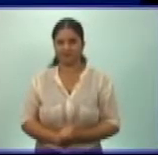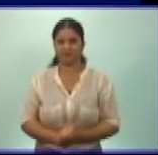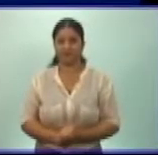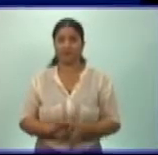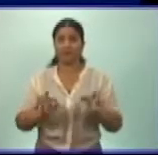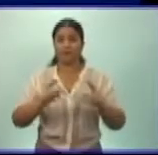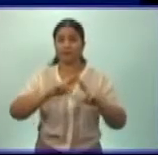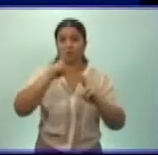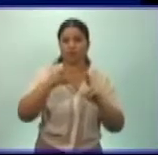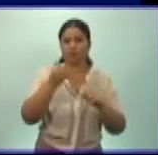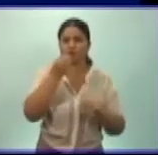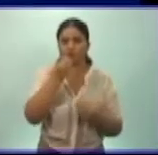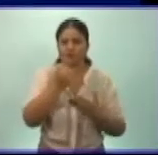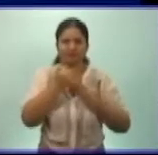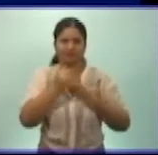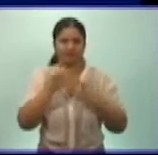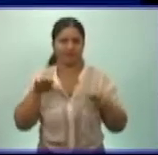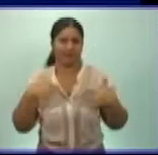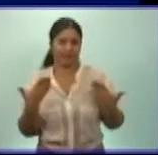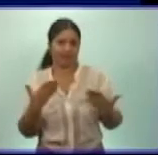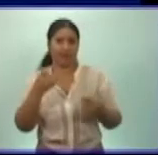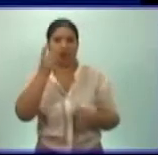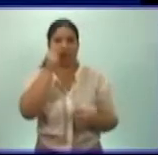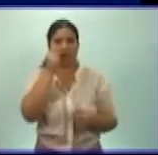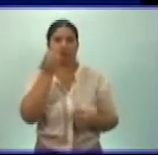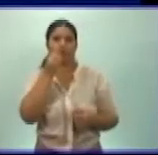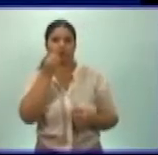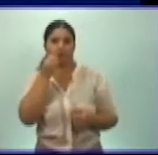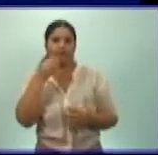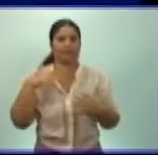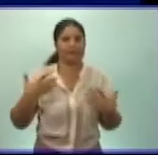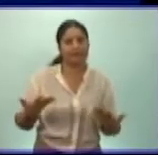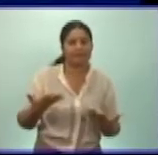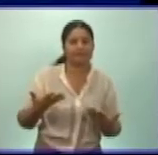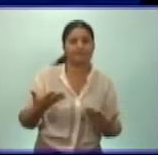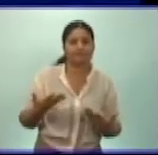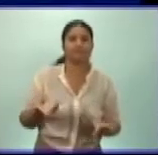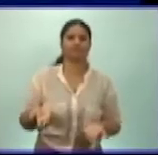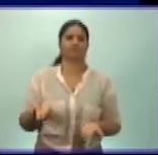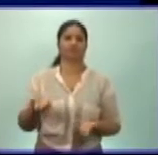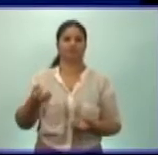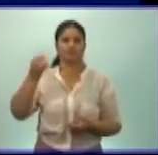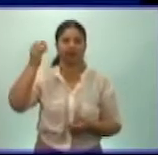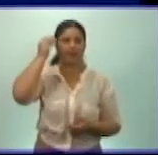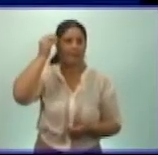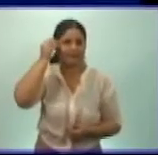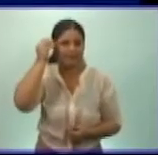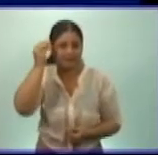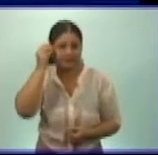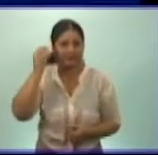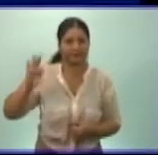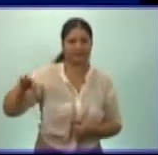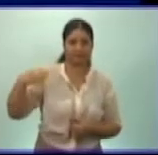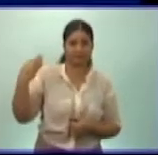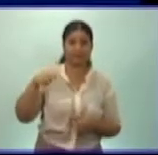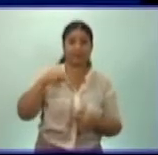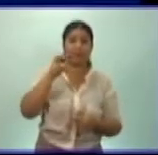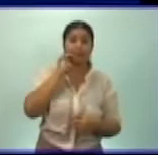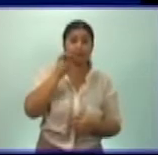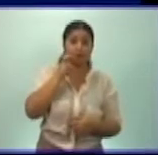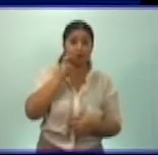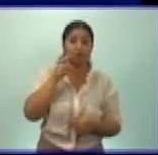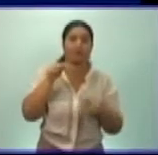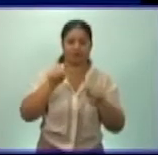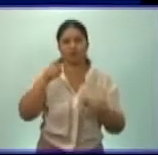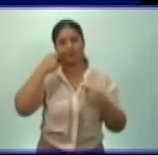logró enaltecer el idioma francés específicamente. Les doy unos segundos también para la